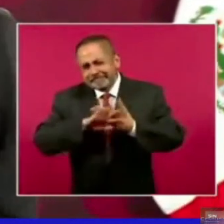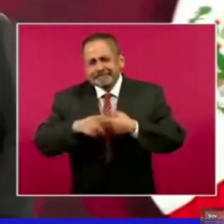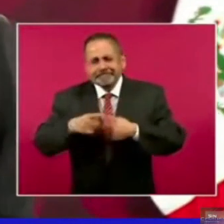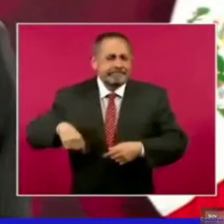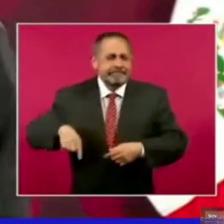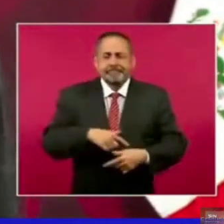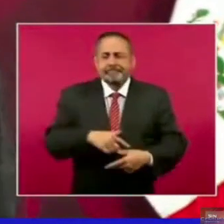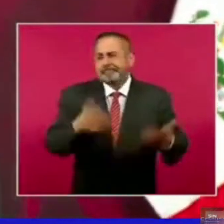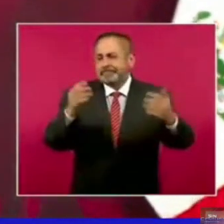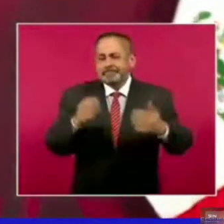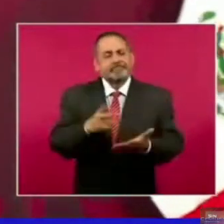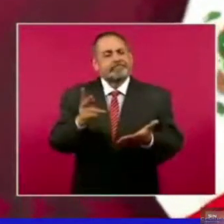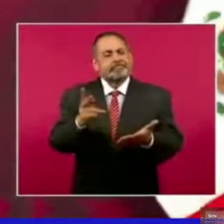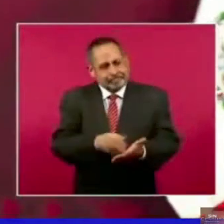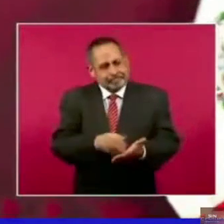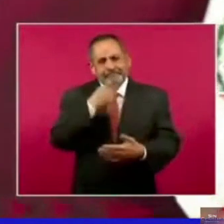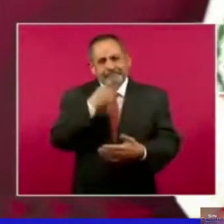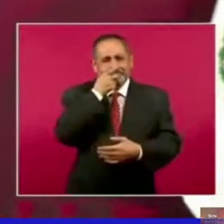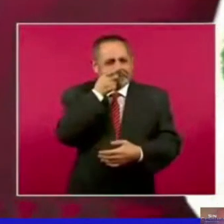Y vuelvo a repetirlo,